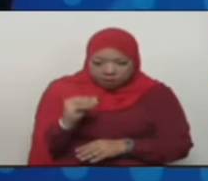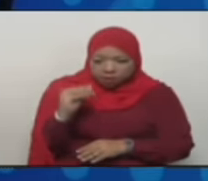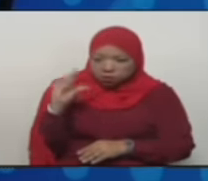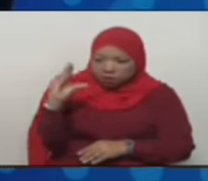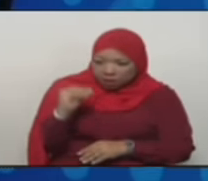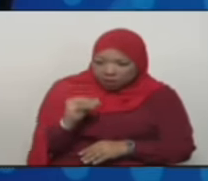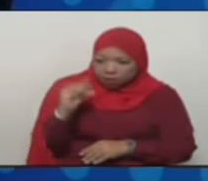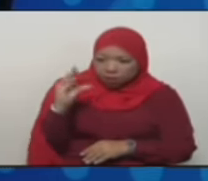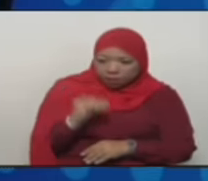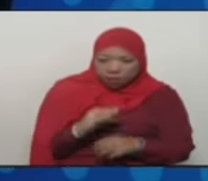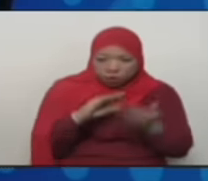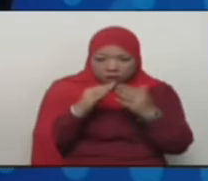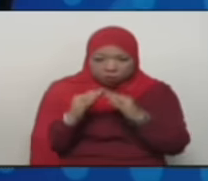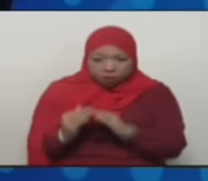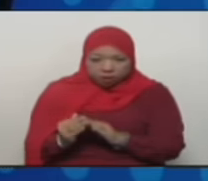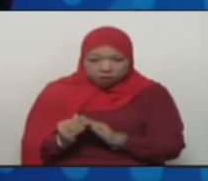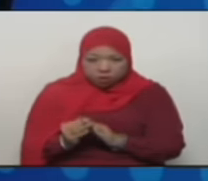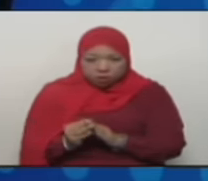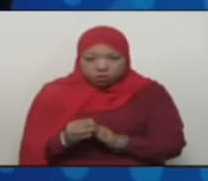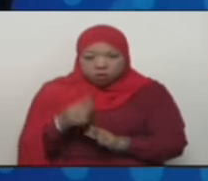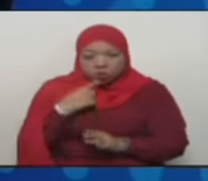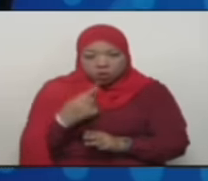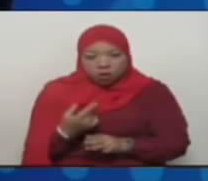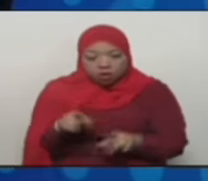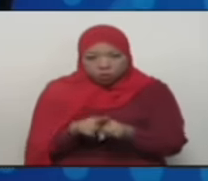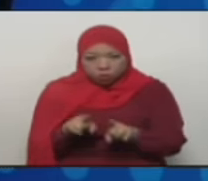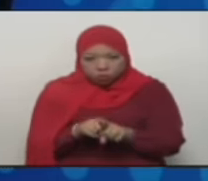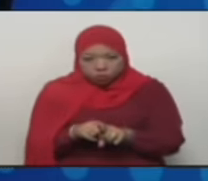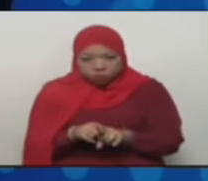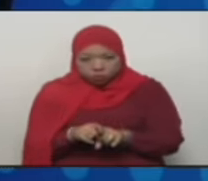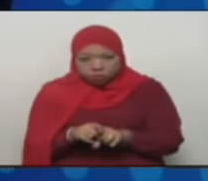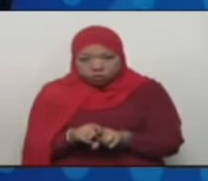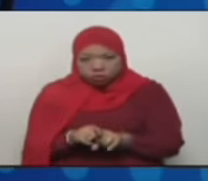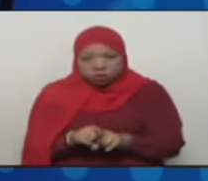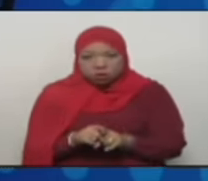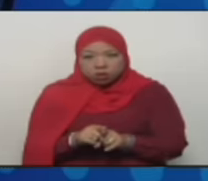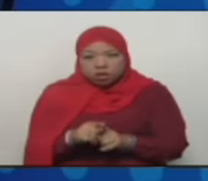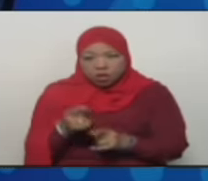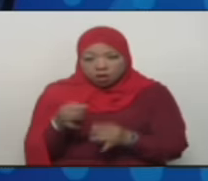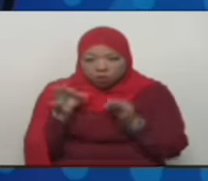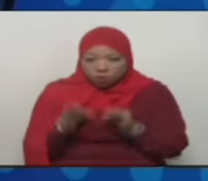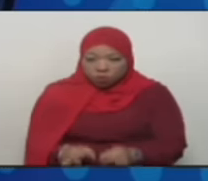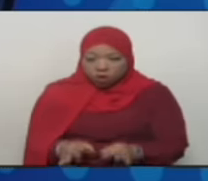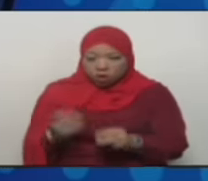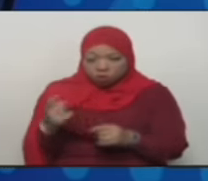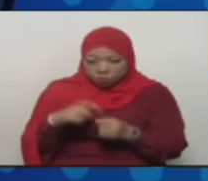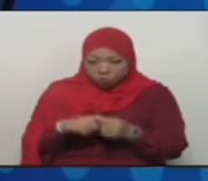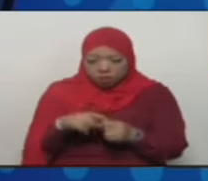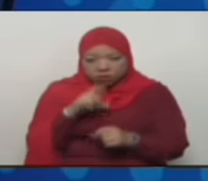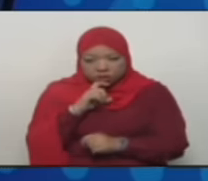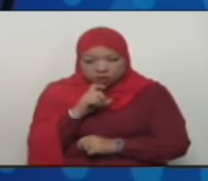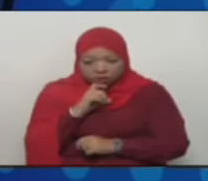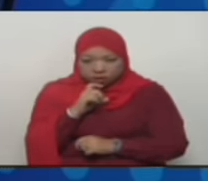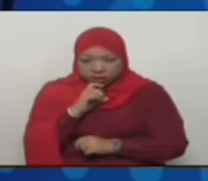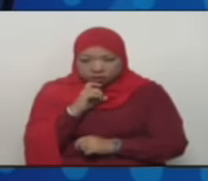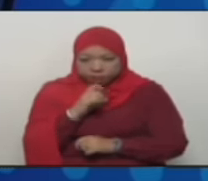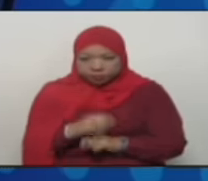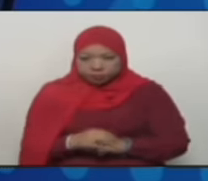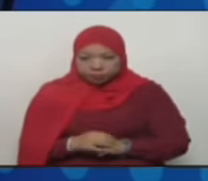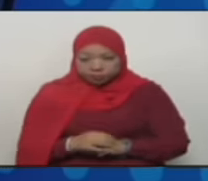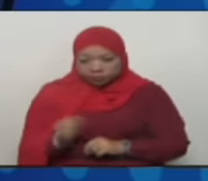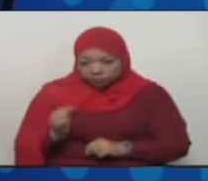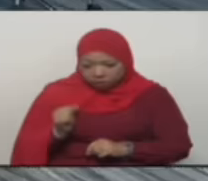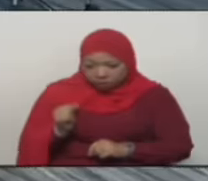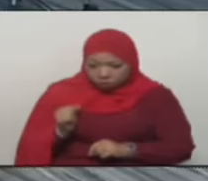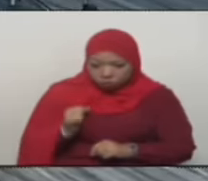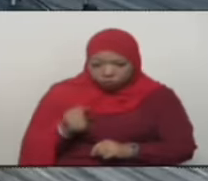imponiendo su realidad paralela, con fuerzas internas, aprovechando las